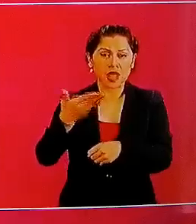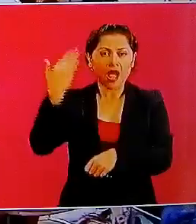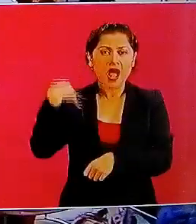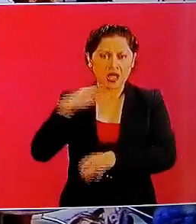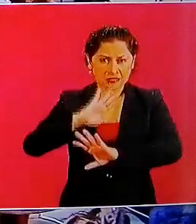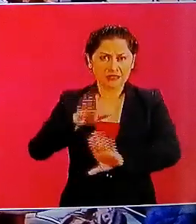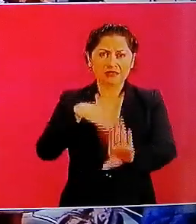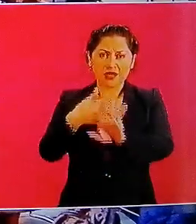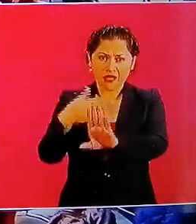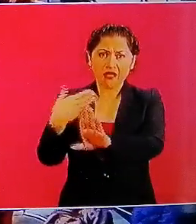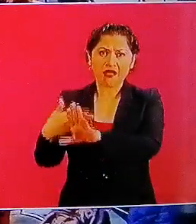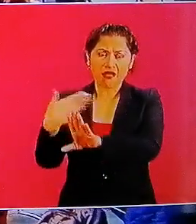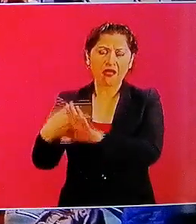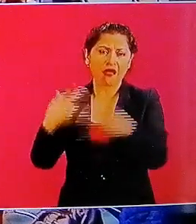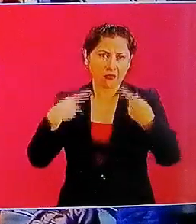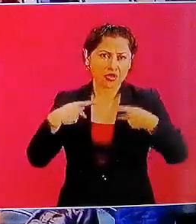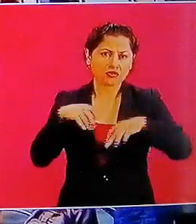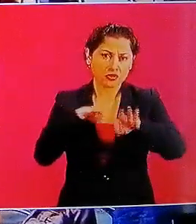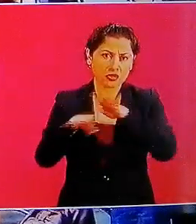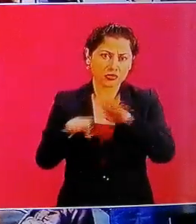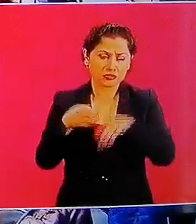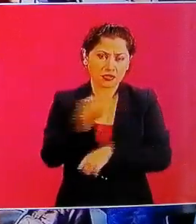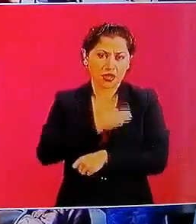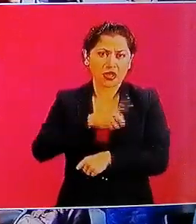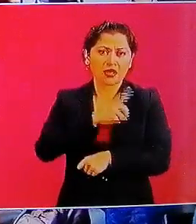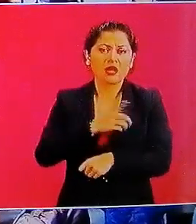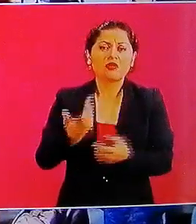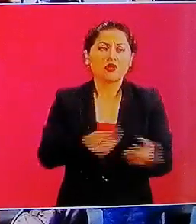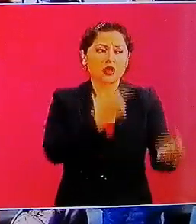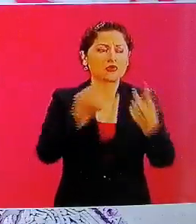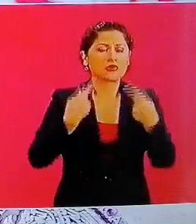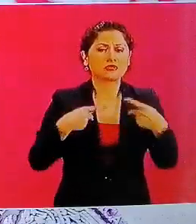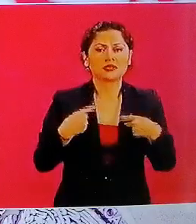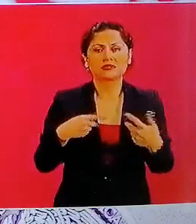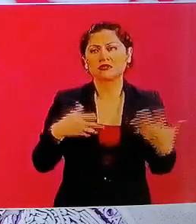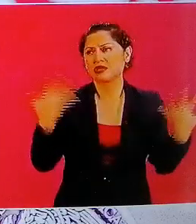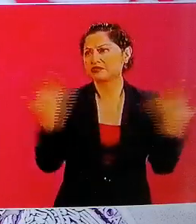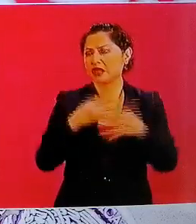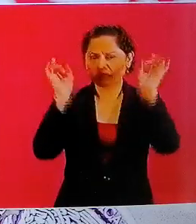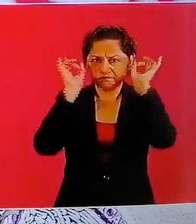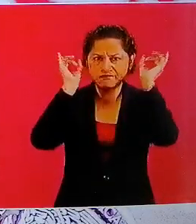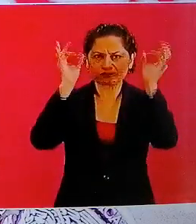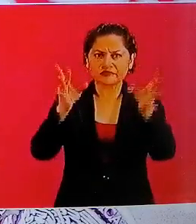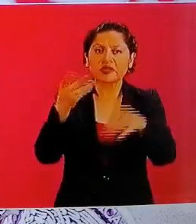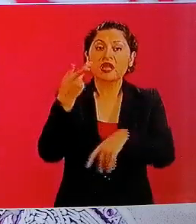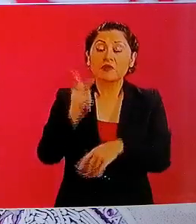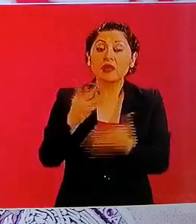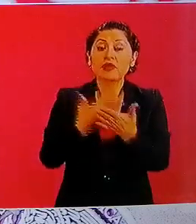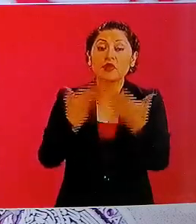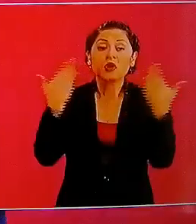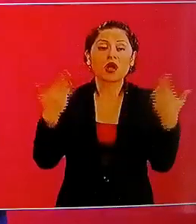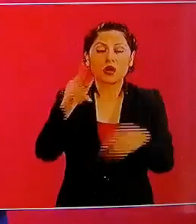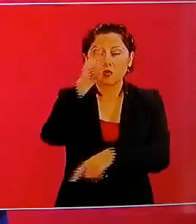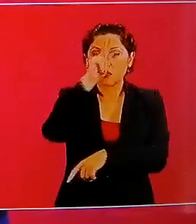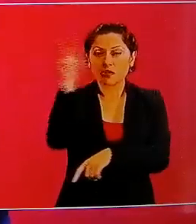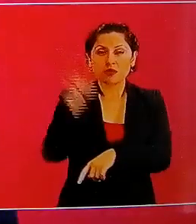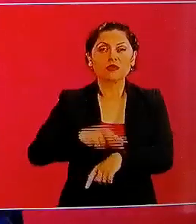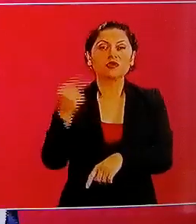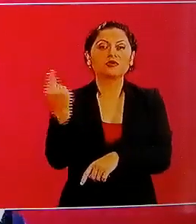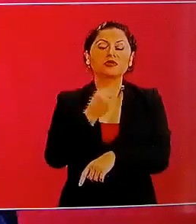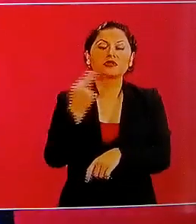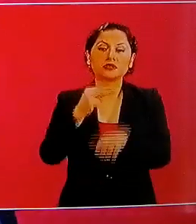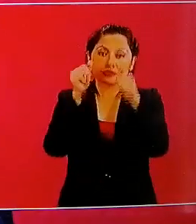agresiones a nuestro personal, de gente que se desespera y que lo entendemos. Pero hoy más que nunca es donde estamos seguros